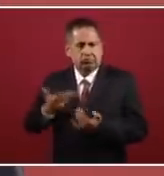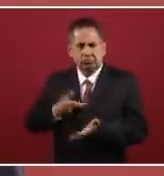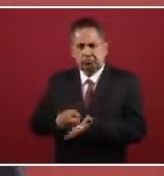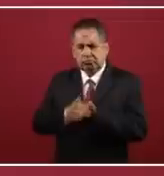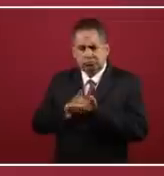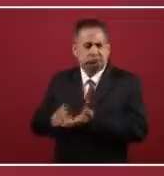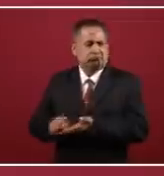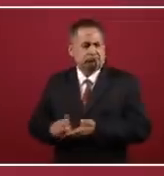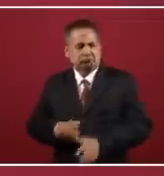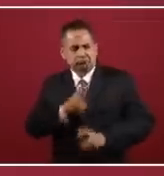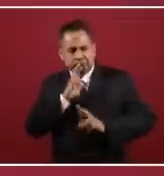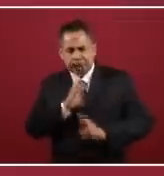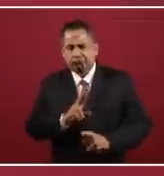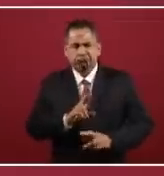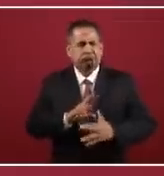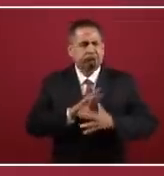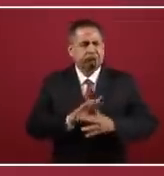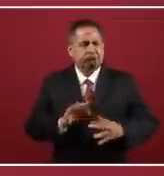a